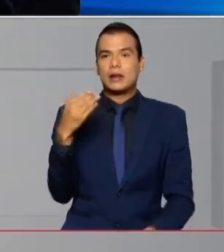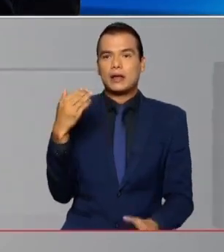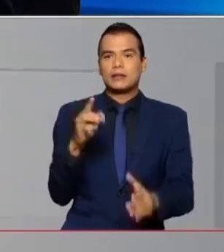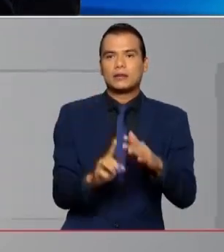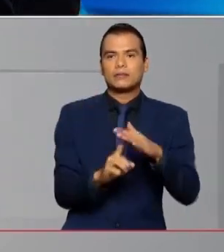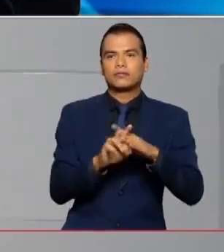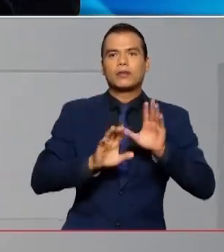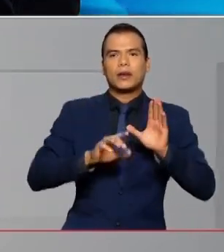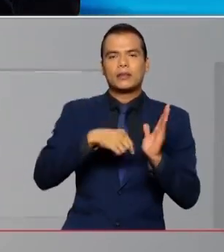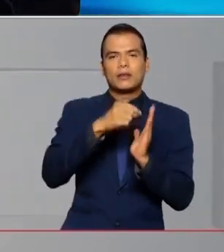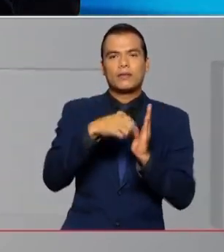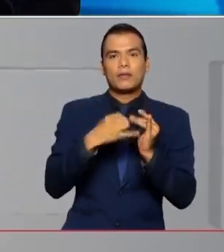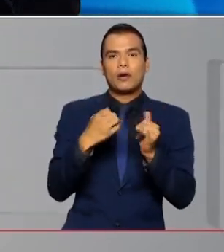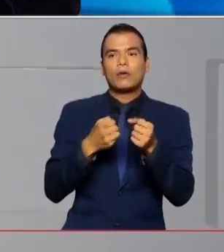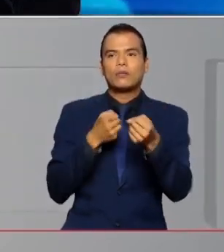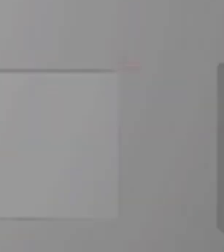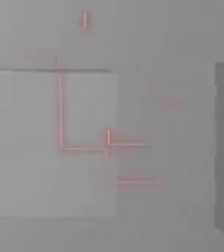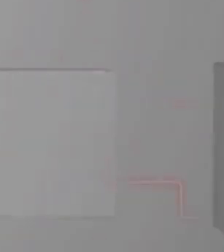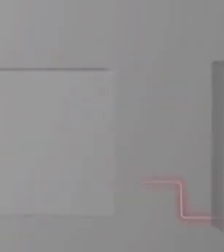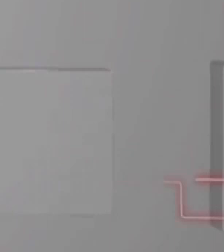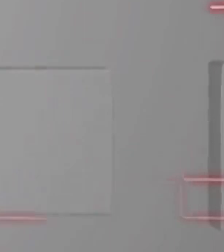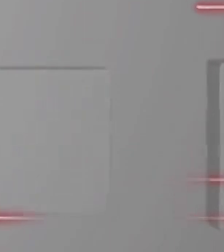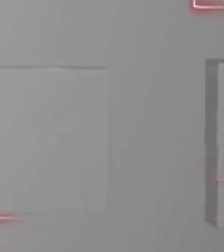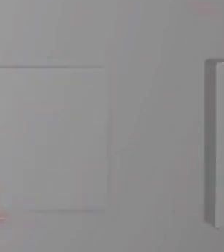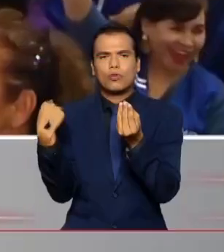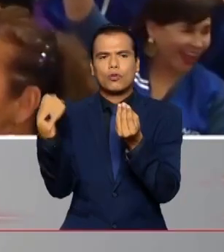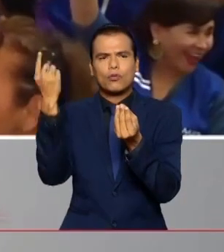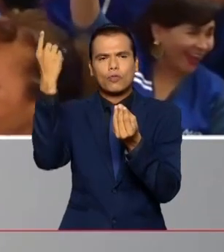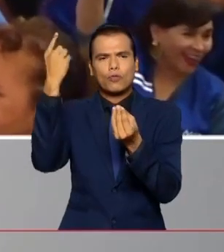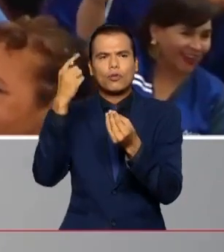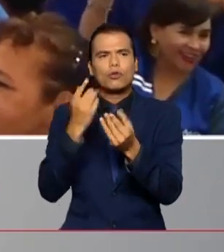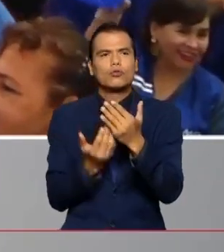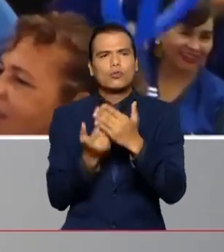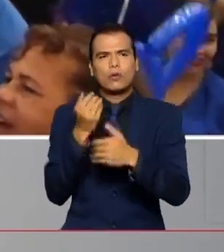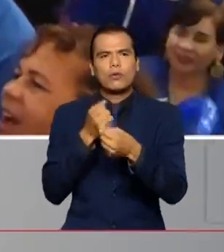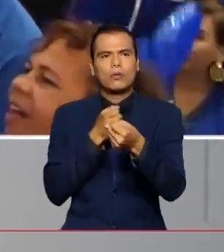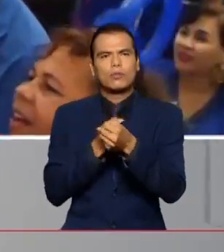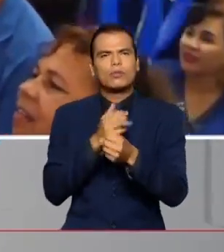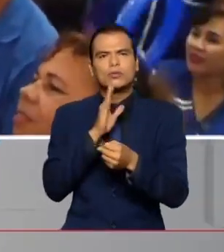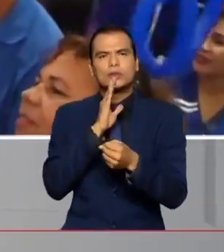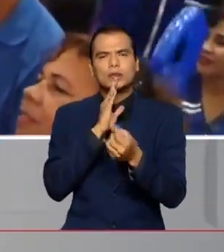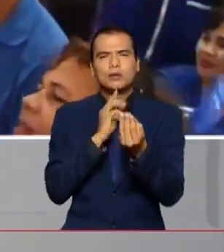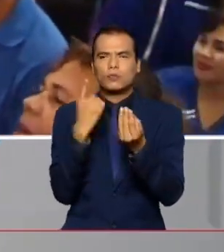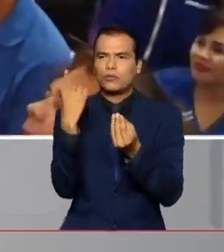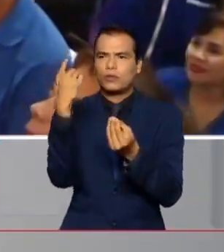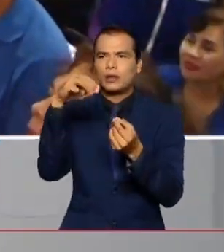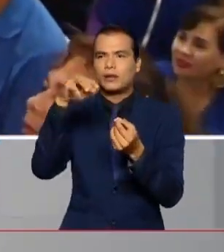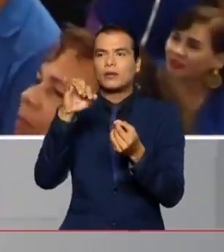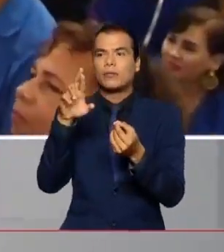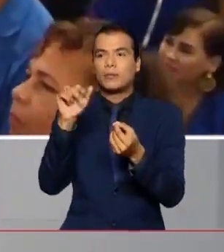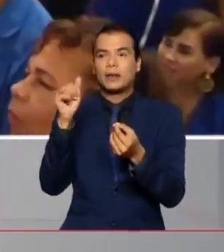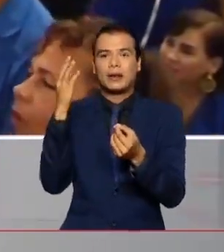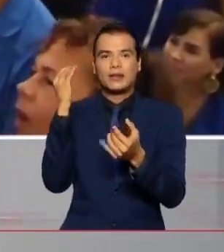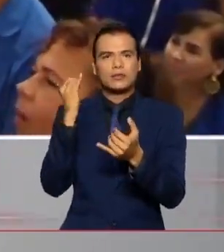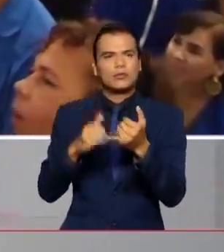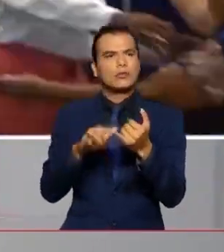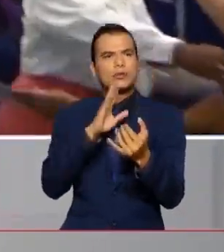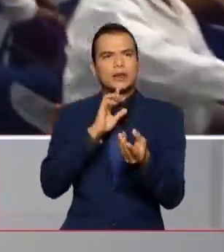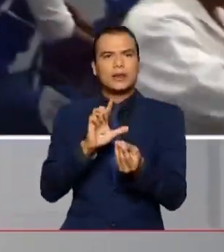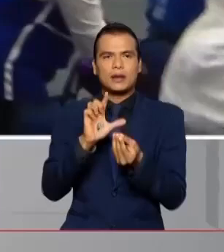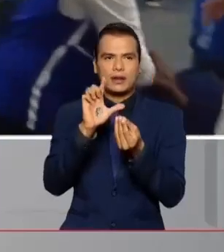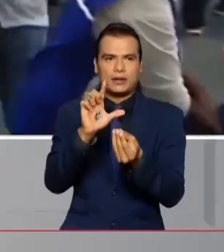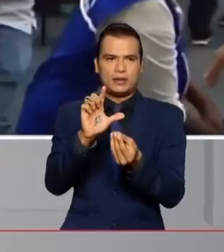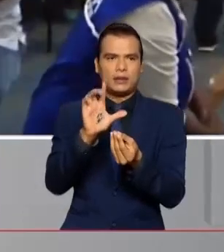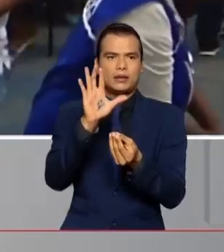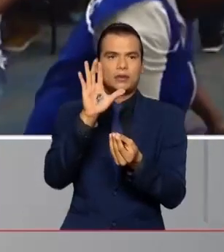firmas, recibió una nueva adhesión a su campaña con el partido Mira. Recientemente llegó el Partido Liberal y ahora lo hace la Colectividad Cristiana,